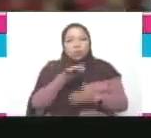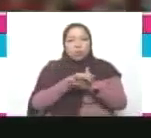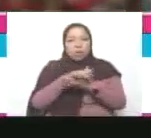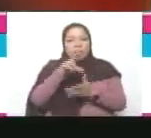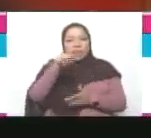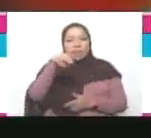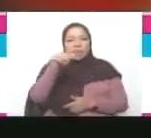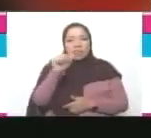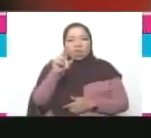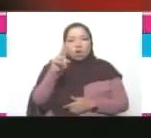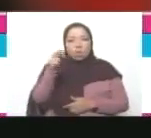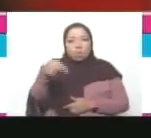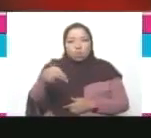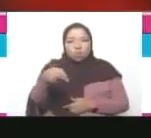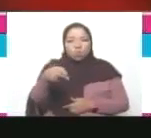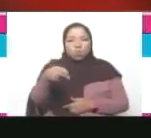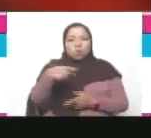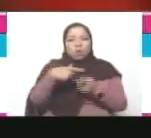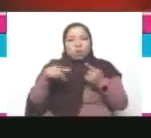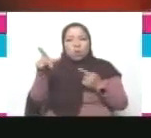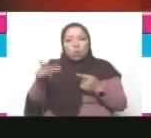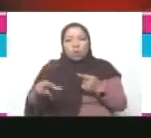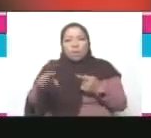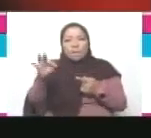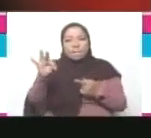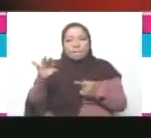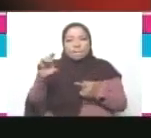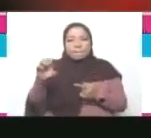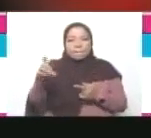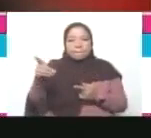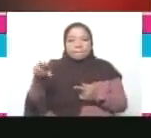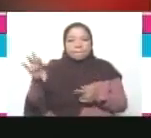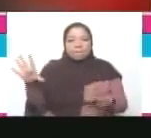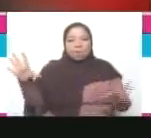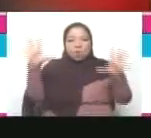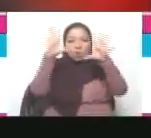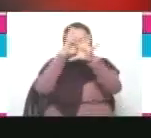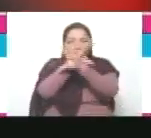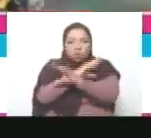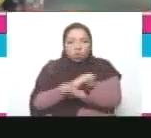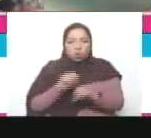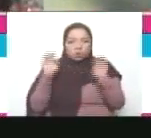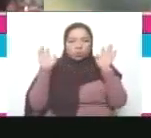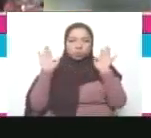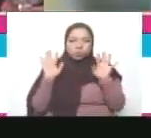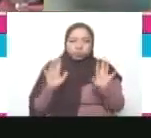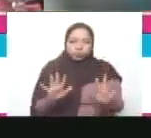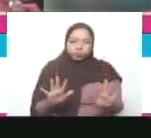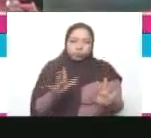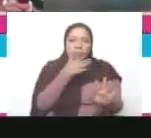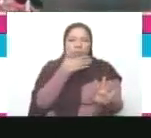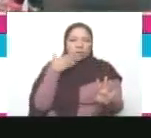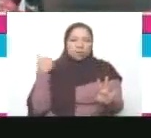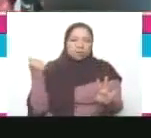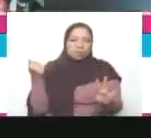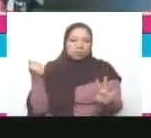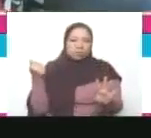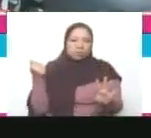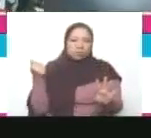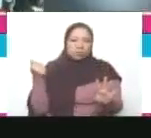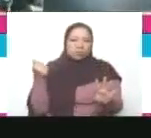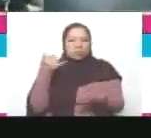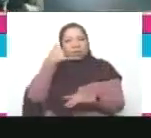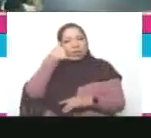Pedro Infante, Diosdado, más marchas nocturnas. Es impresionante,